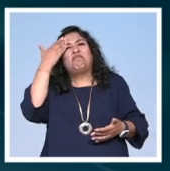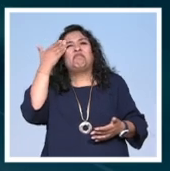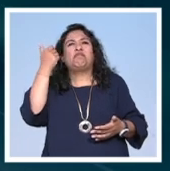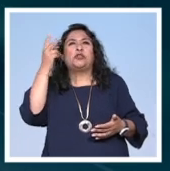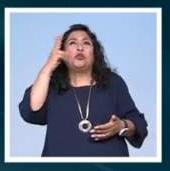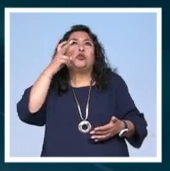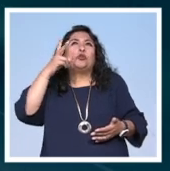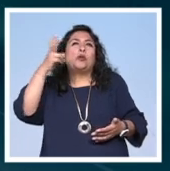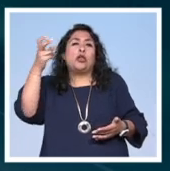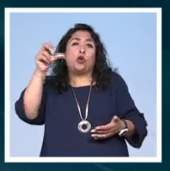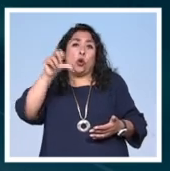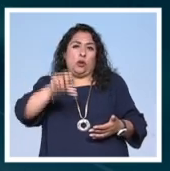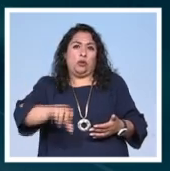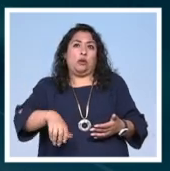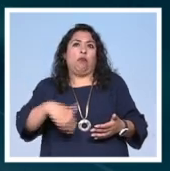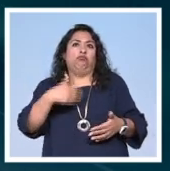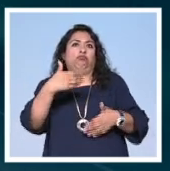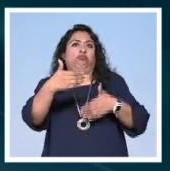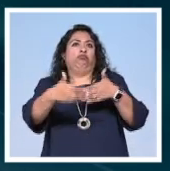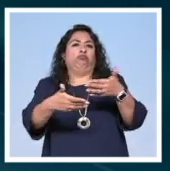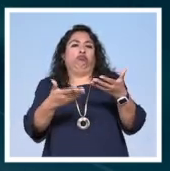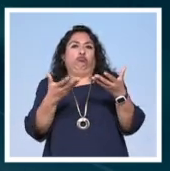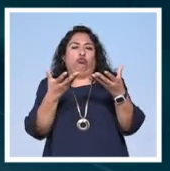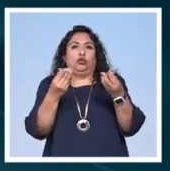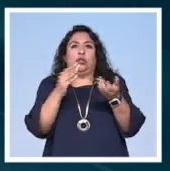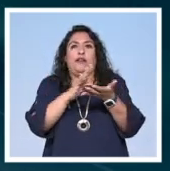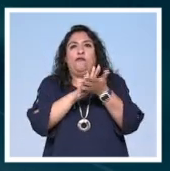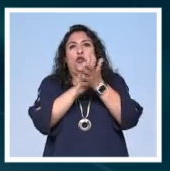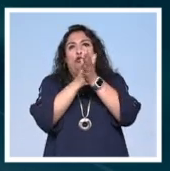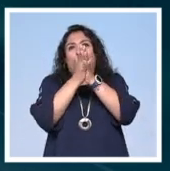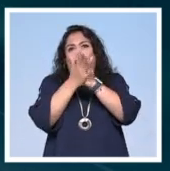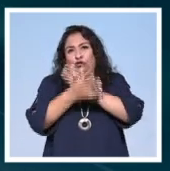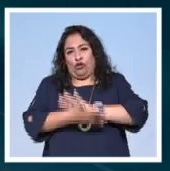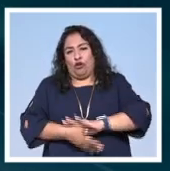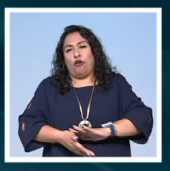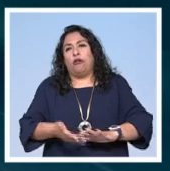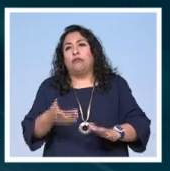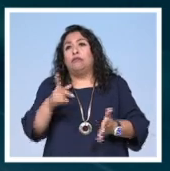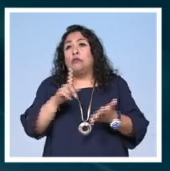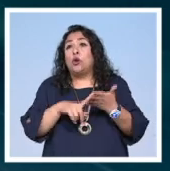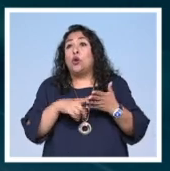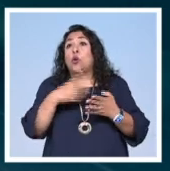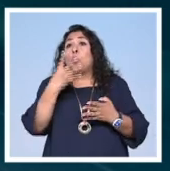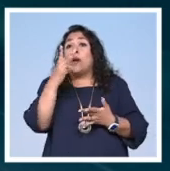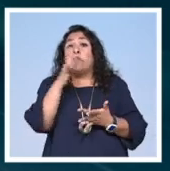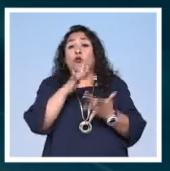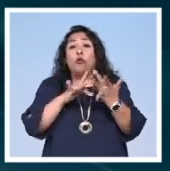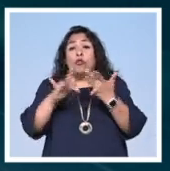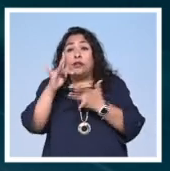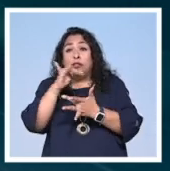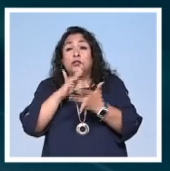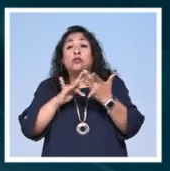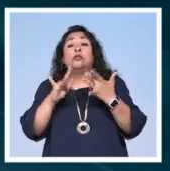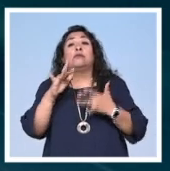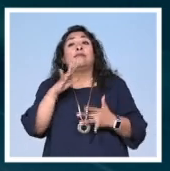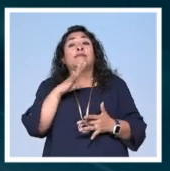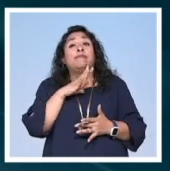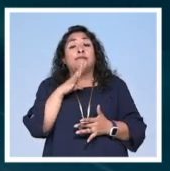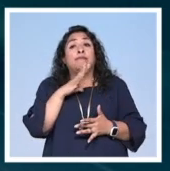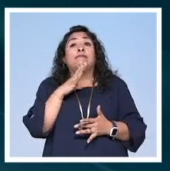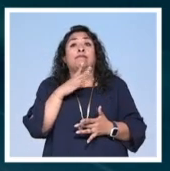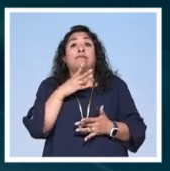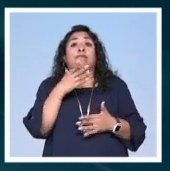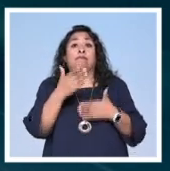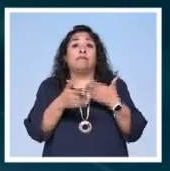no y ahora ha habido un camino bastante amplio de evolución a través de estos cuatro discos donde hemos sido